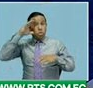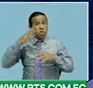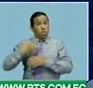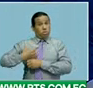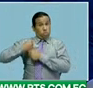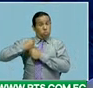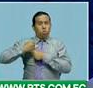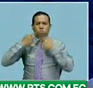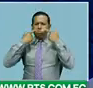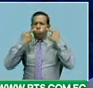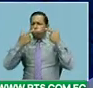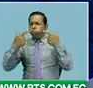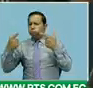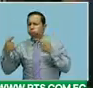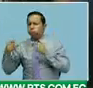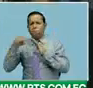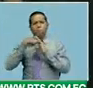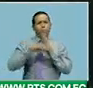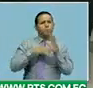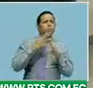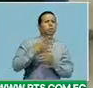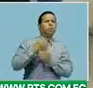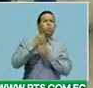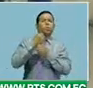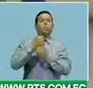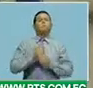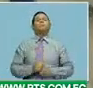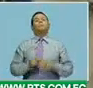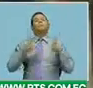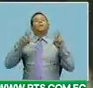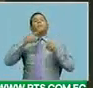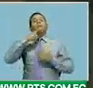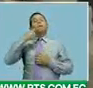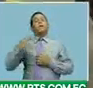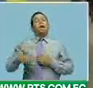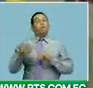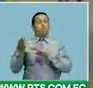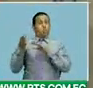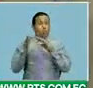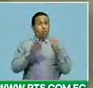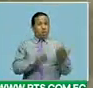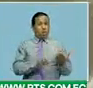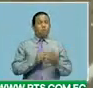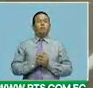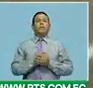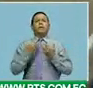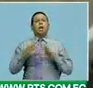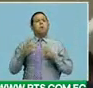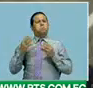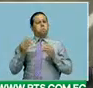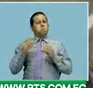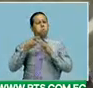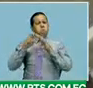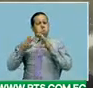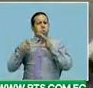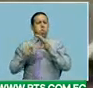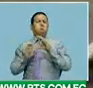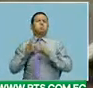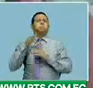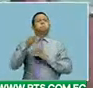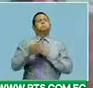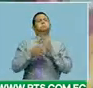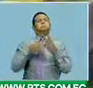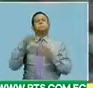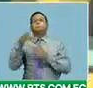bioseguridad. En feriado de fieles difuntos llegaron un número considerable de turistas a la península de Santa Elena.